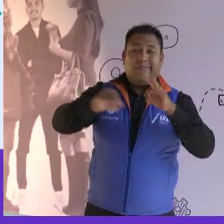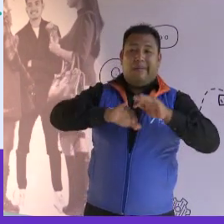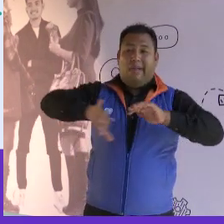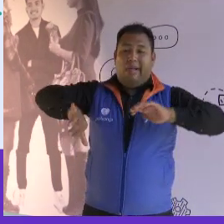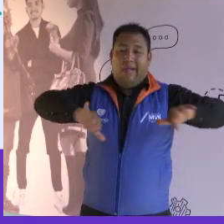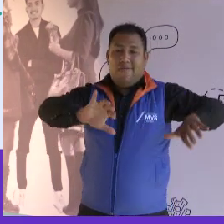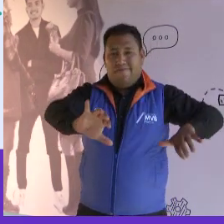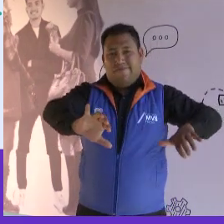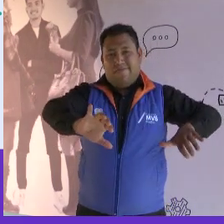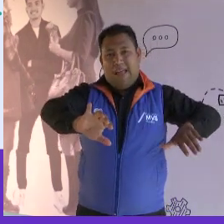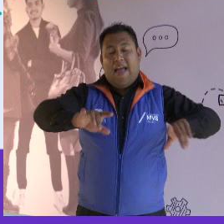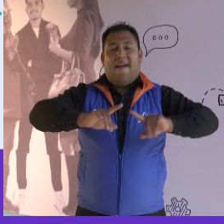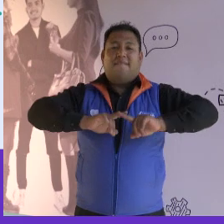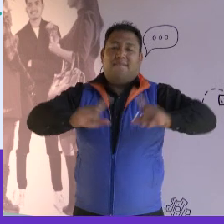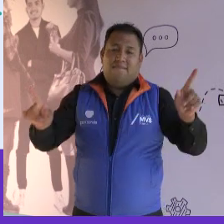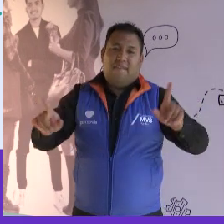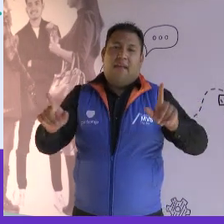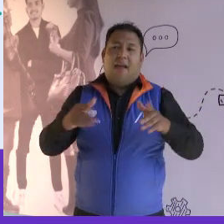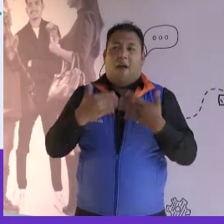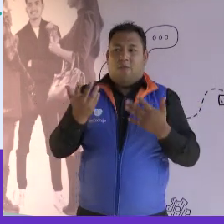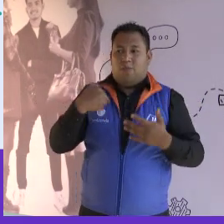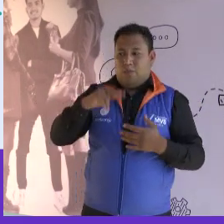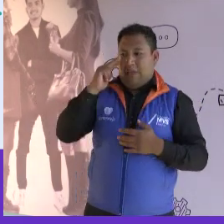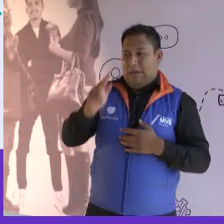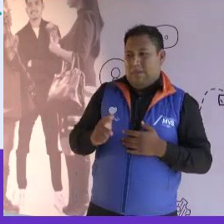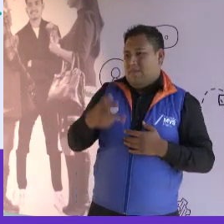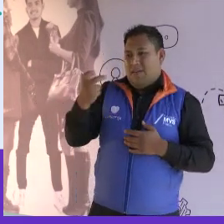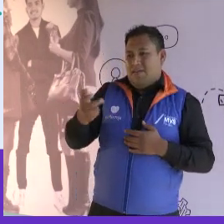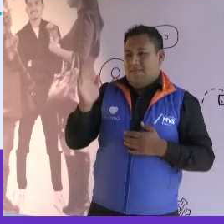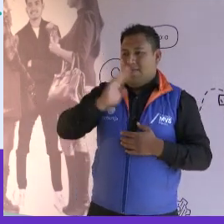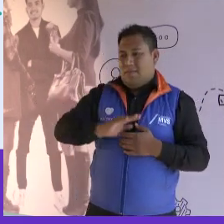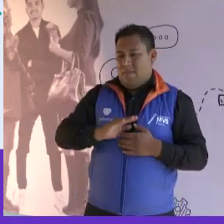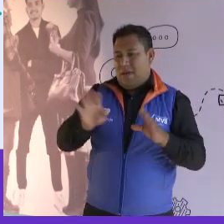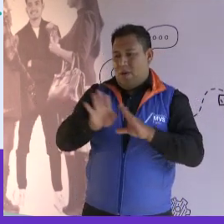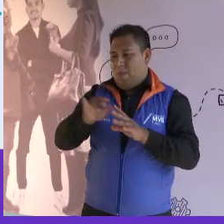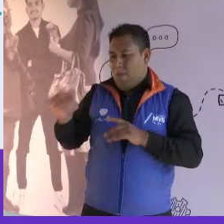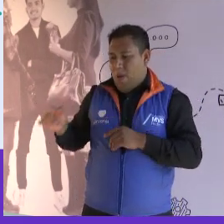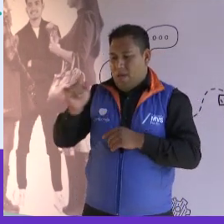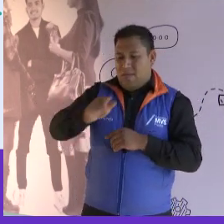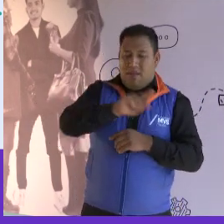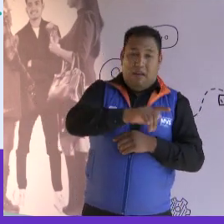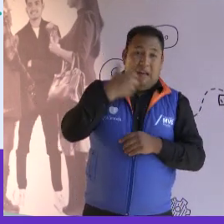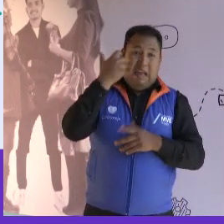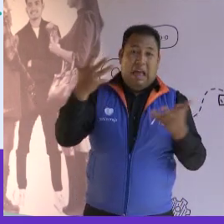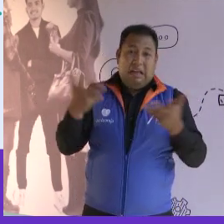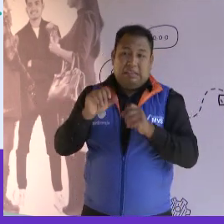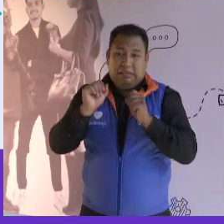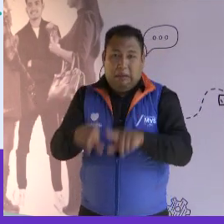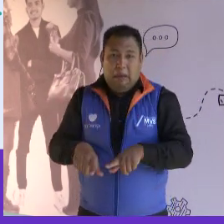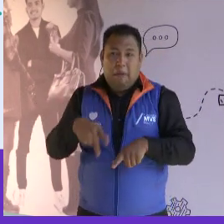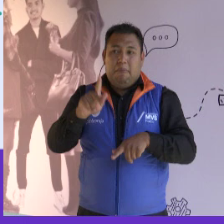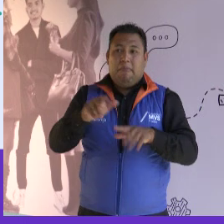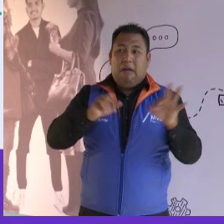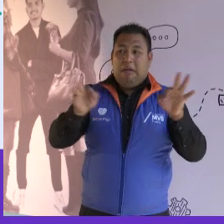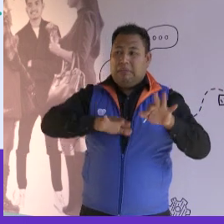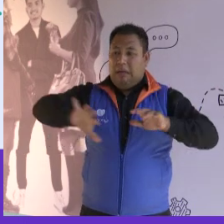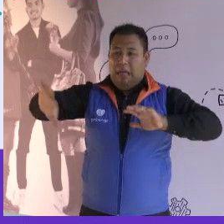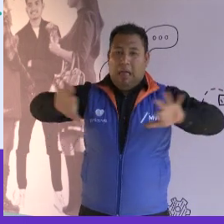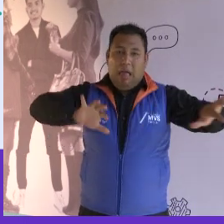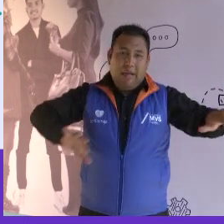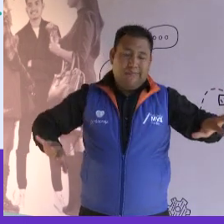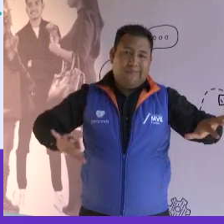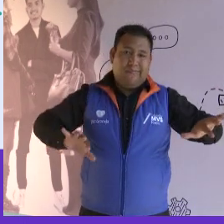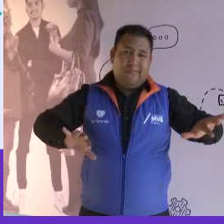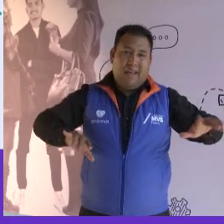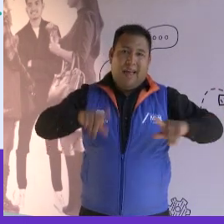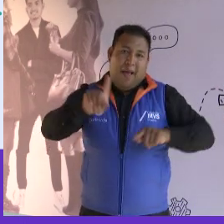espíritu de potenciación de acciones, porque a veces cuando trabajas en solitario, pues te sientes